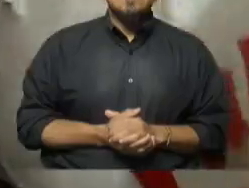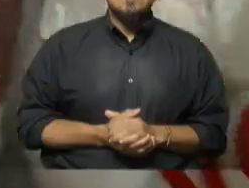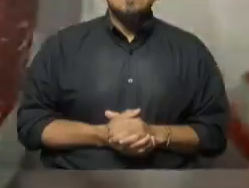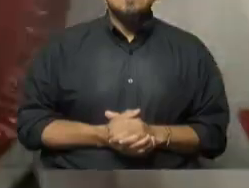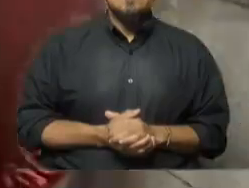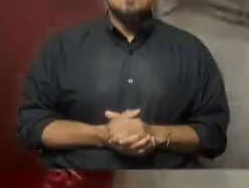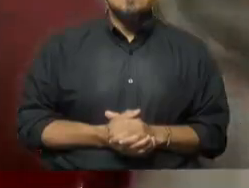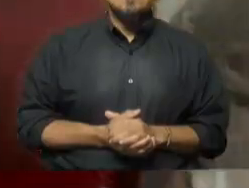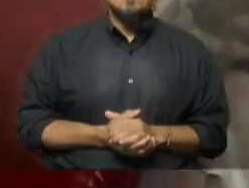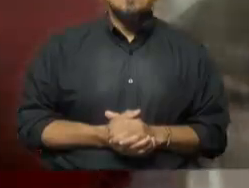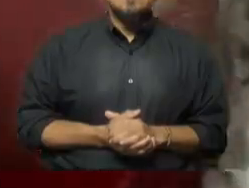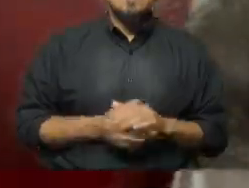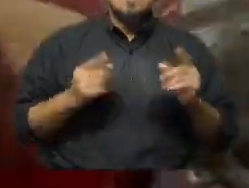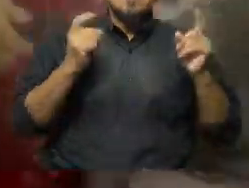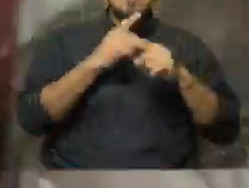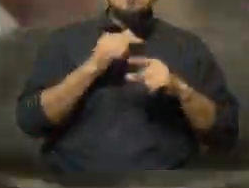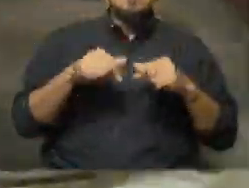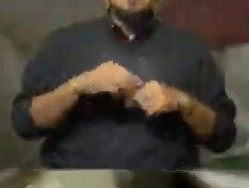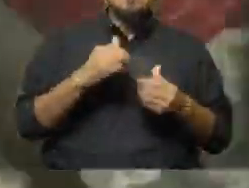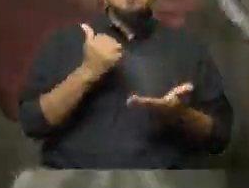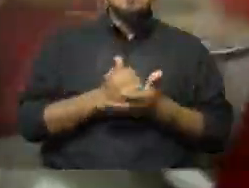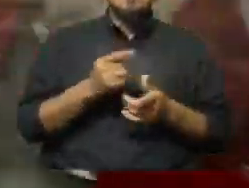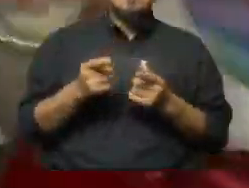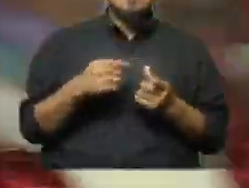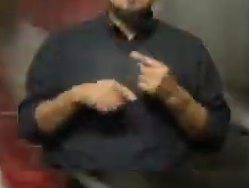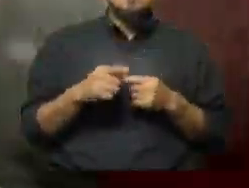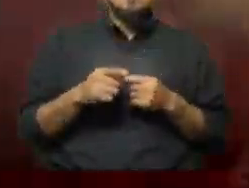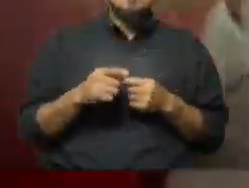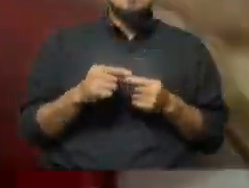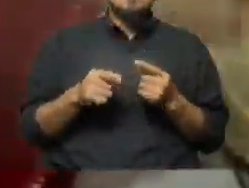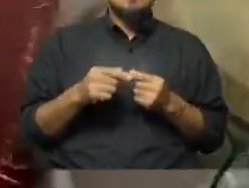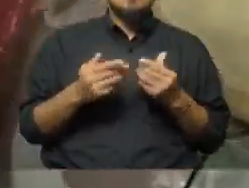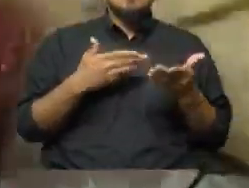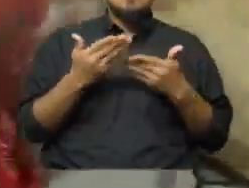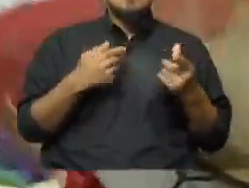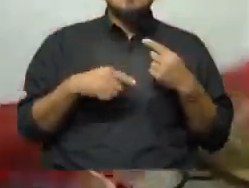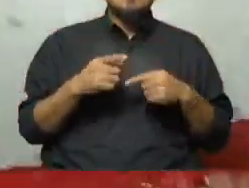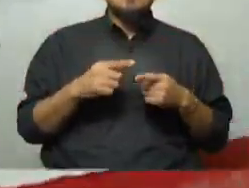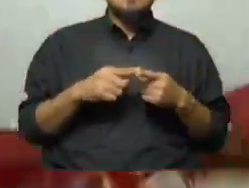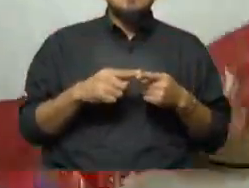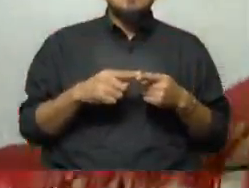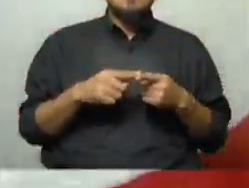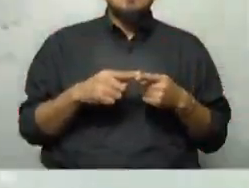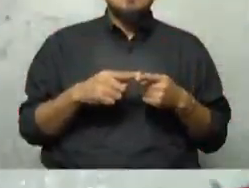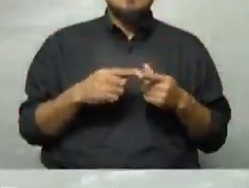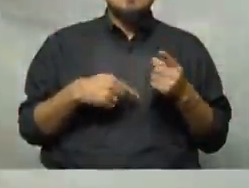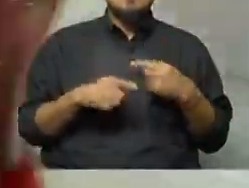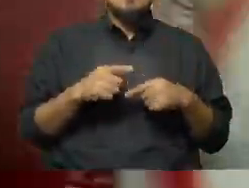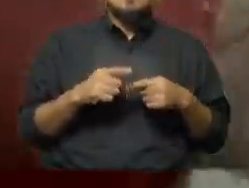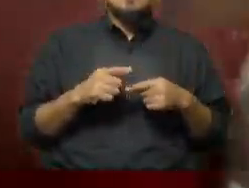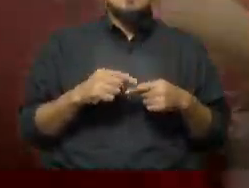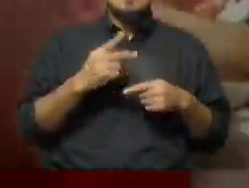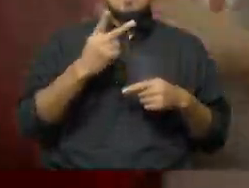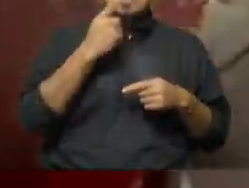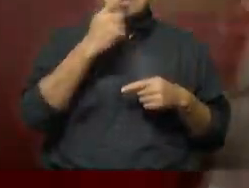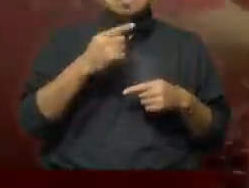seguramente escuchar, pero les cuento que estoy desde el desfile de carnaval, el desfile inaugural de carnaval